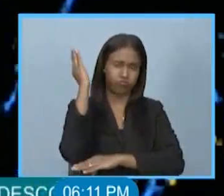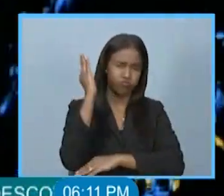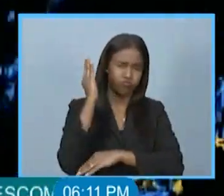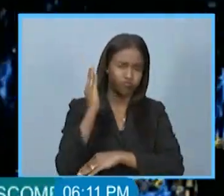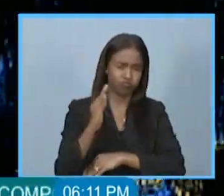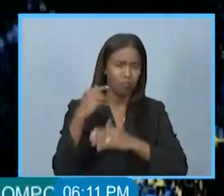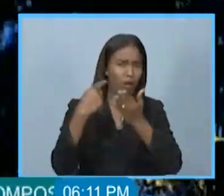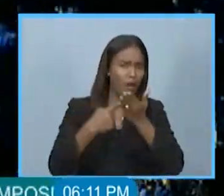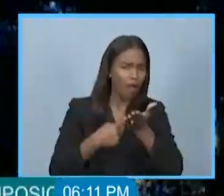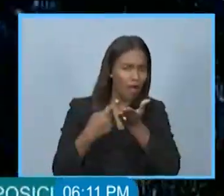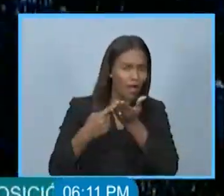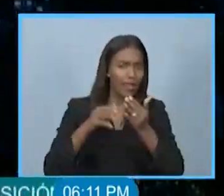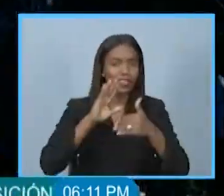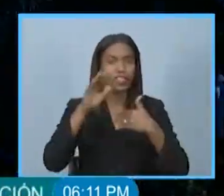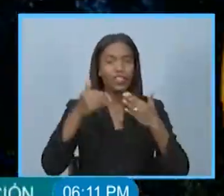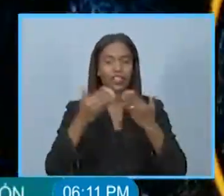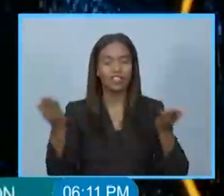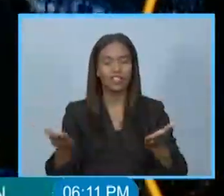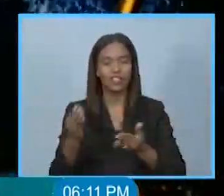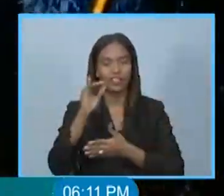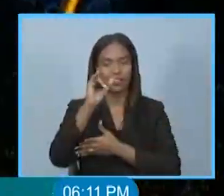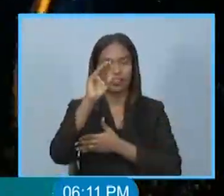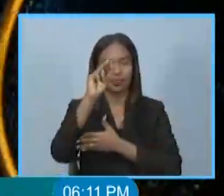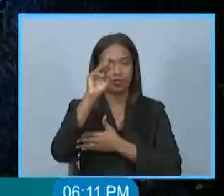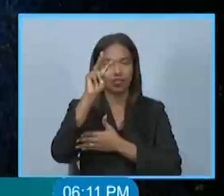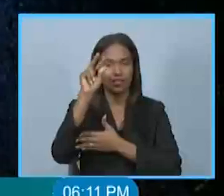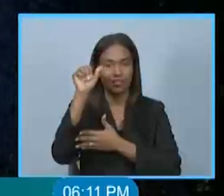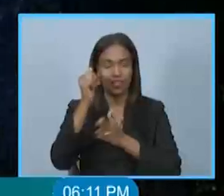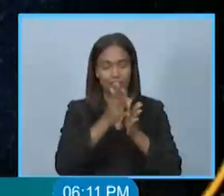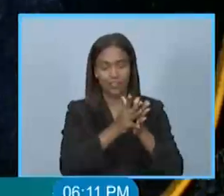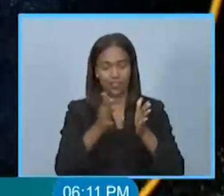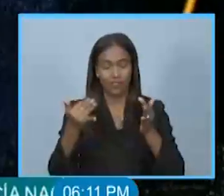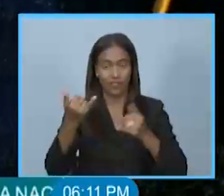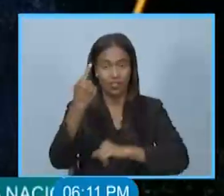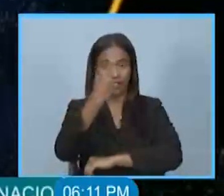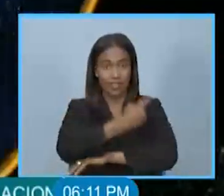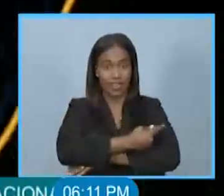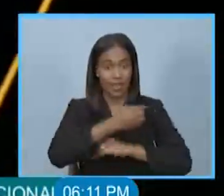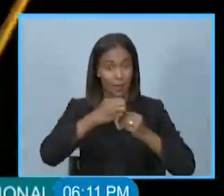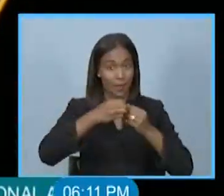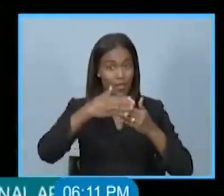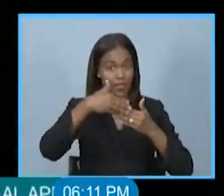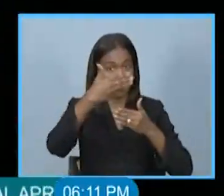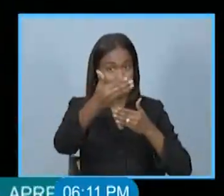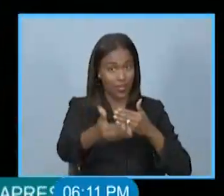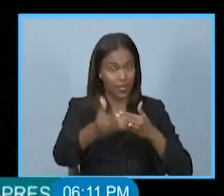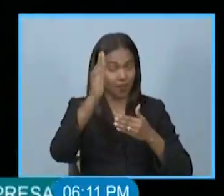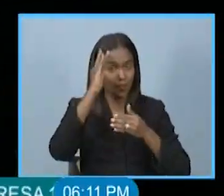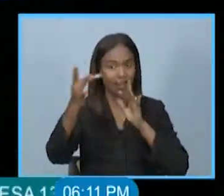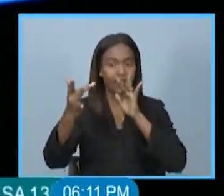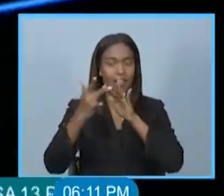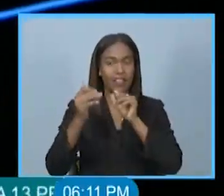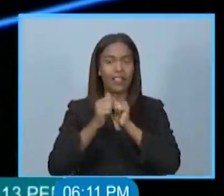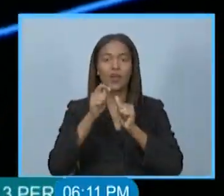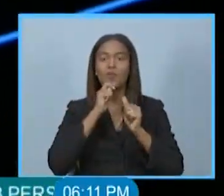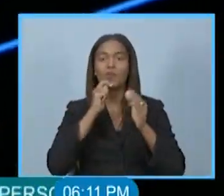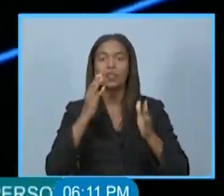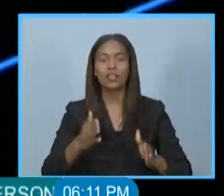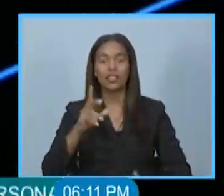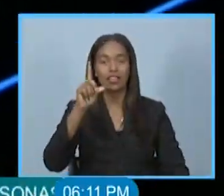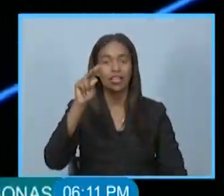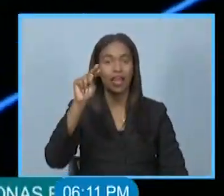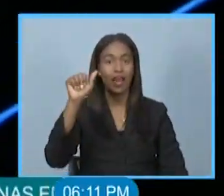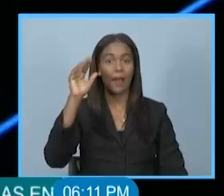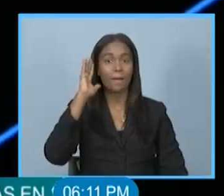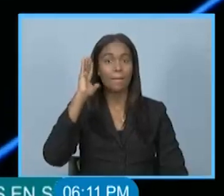y todo de lo que ofrece imaginativa a lo largo de todos estos días más adelante tendremos en vivo a nuestro periodista Diana